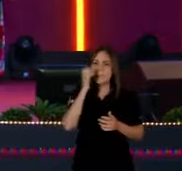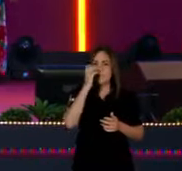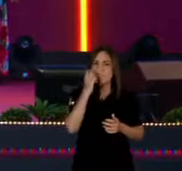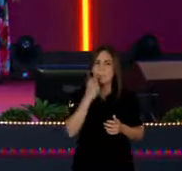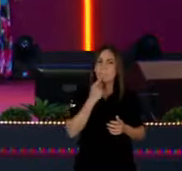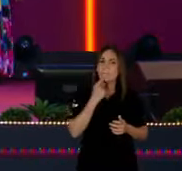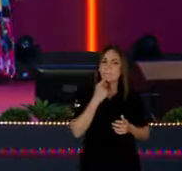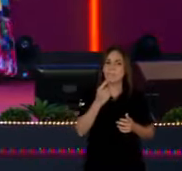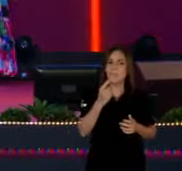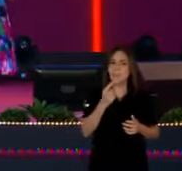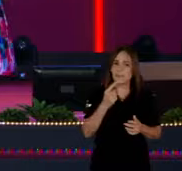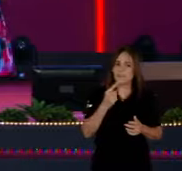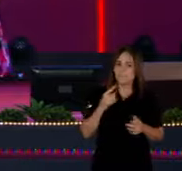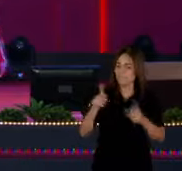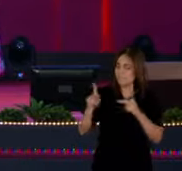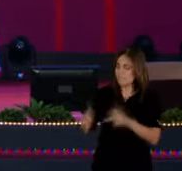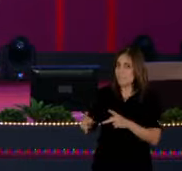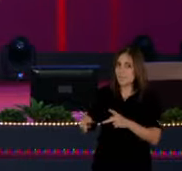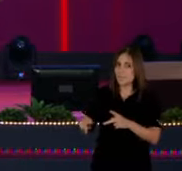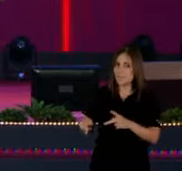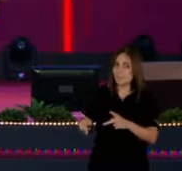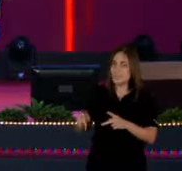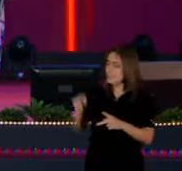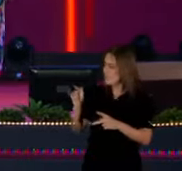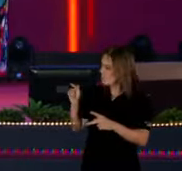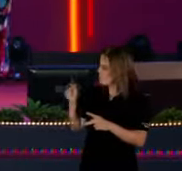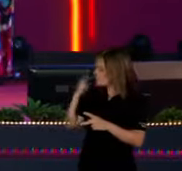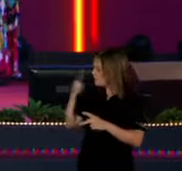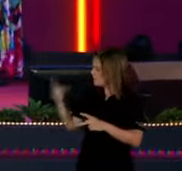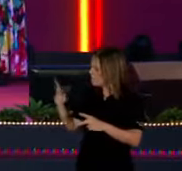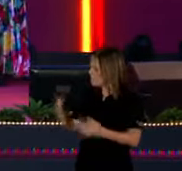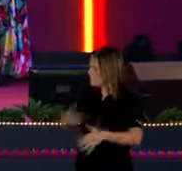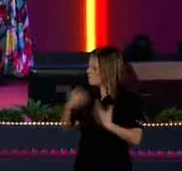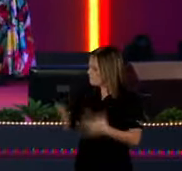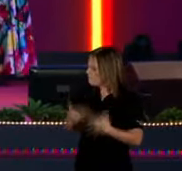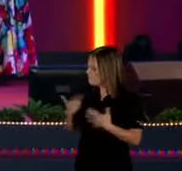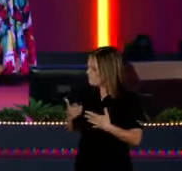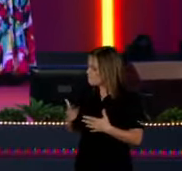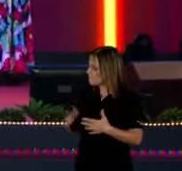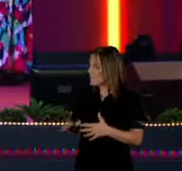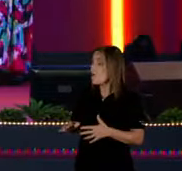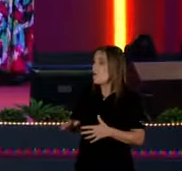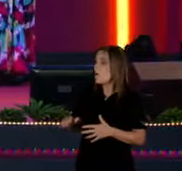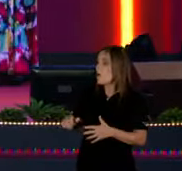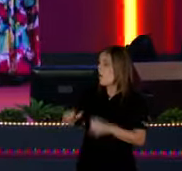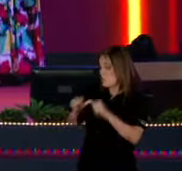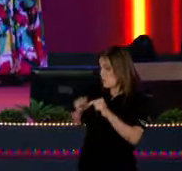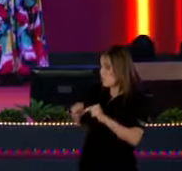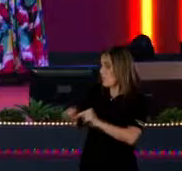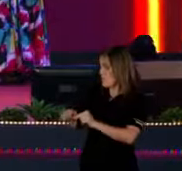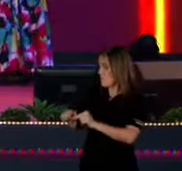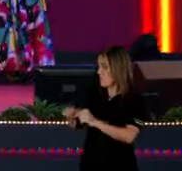Dígale a alguien que se vea feliz, dígale, queda más de parte de Dios para ti hoy, dígaselo.